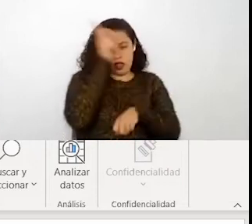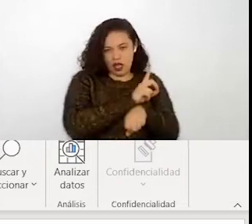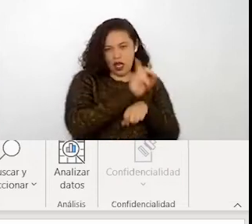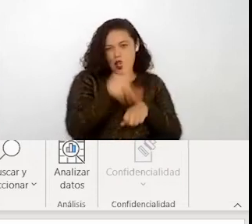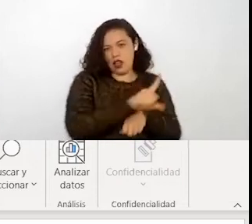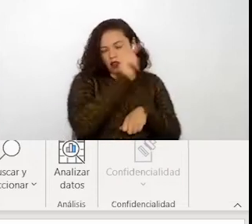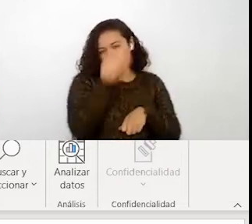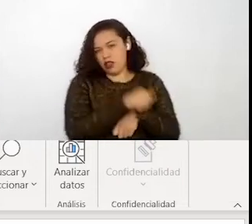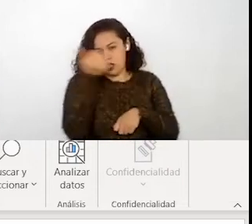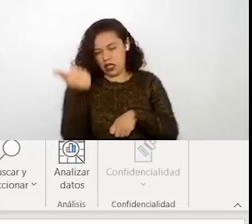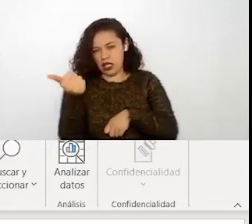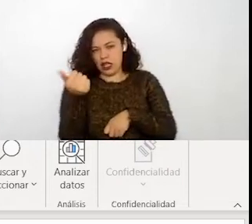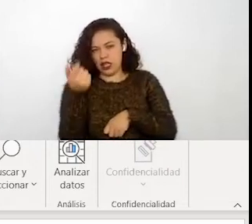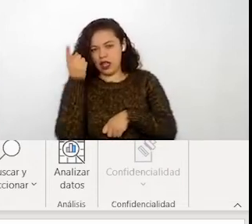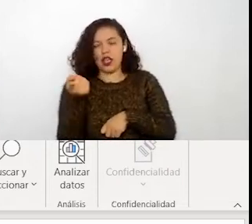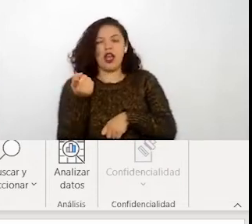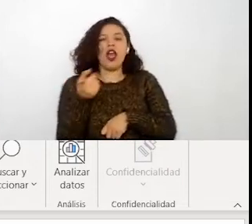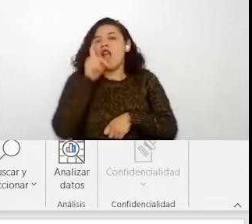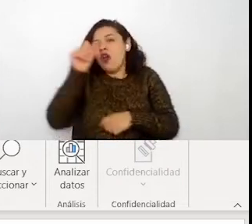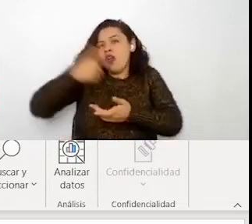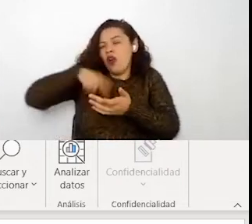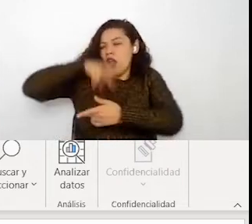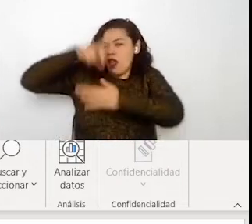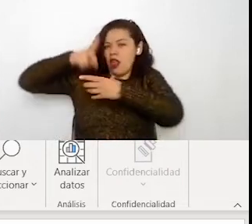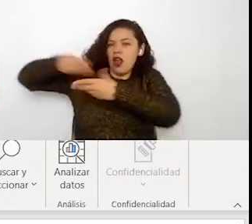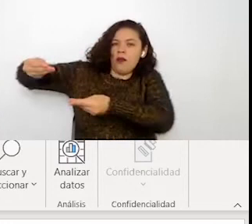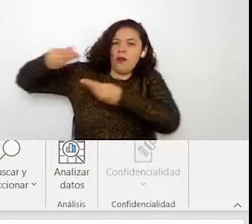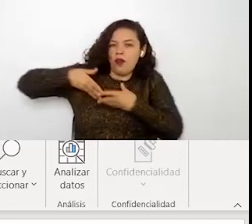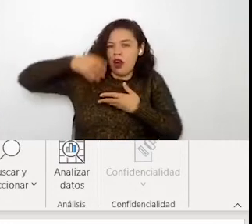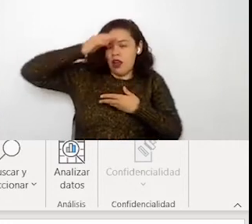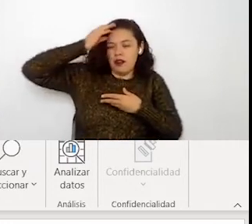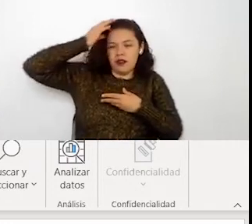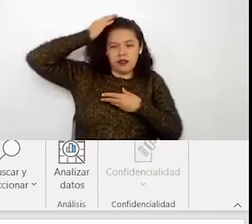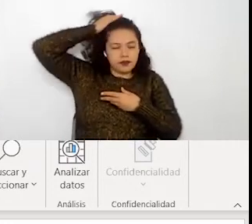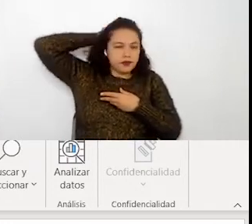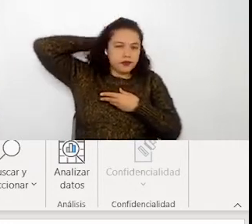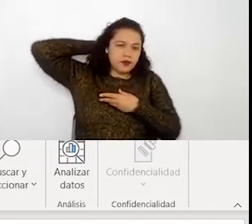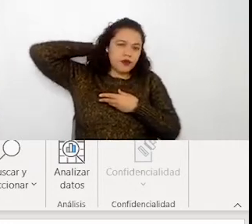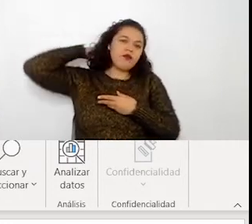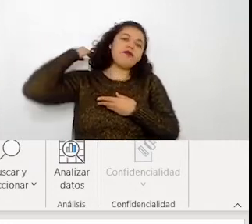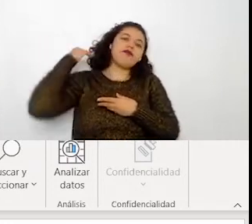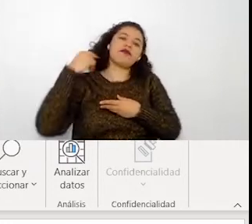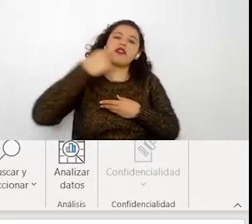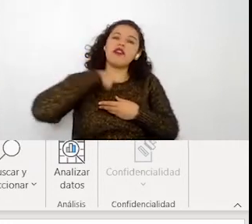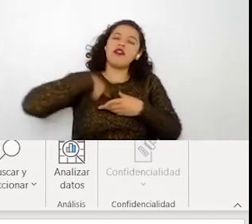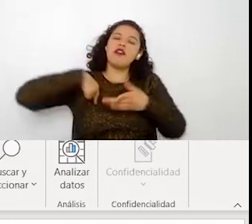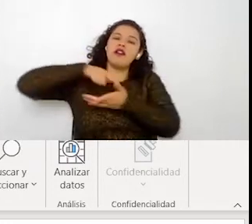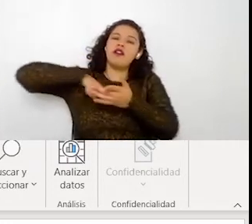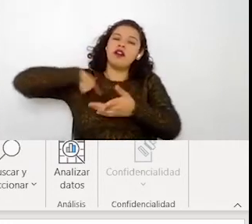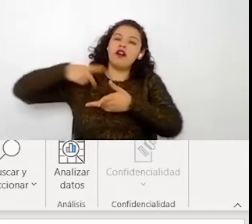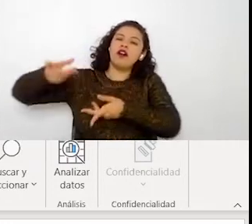quieren o sea va a estar ella en el en mis donativos en mi parte donde yo obtengo mis donativos